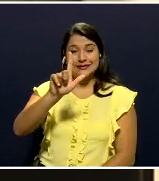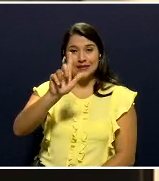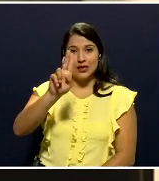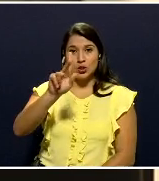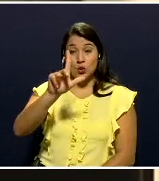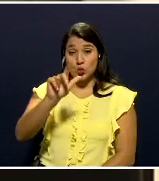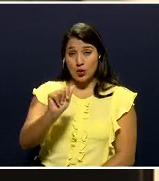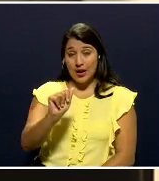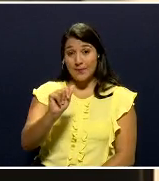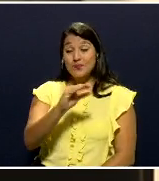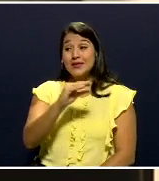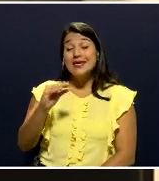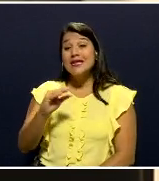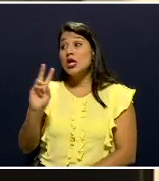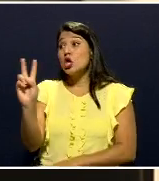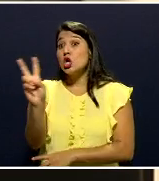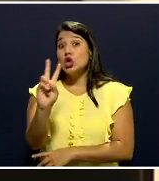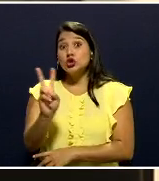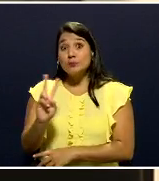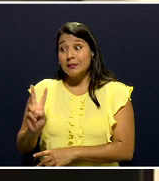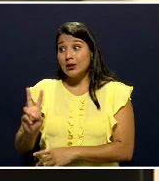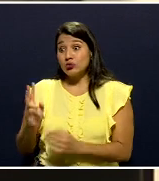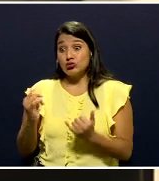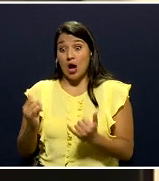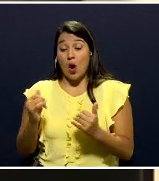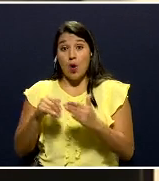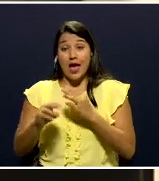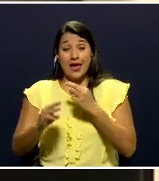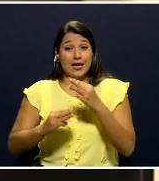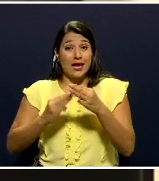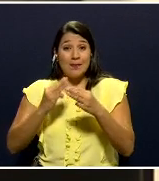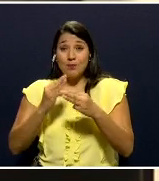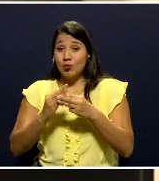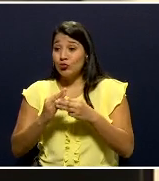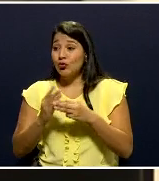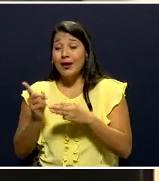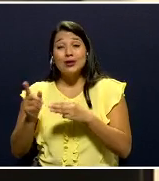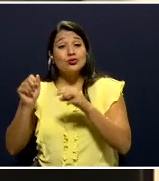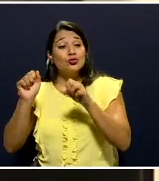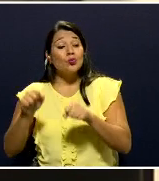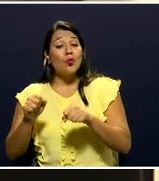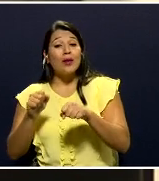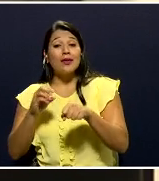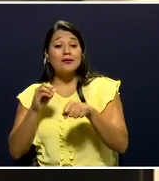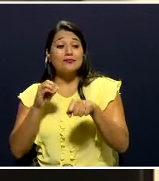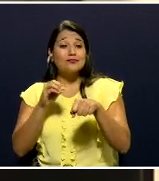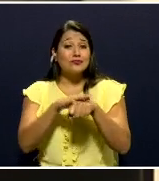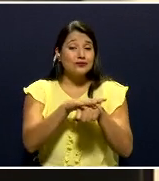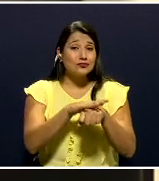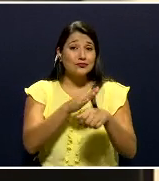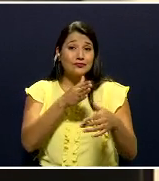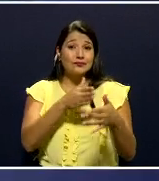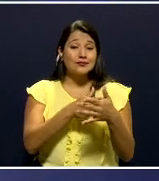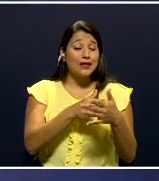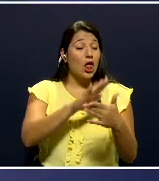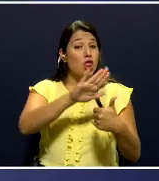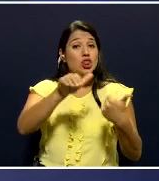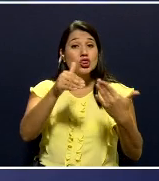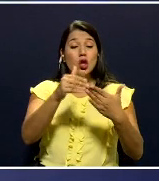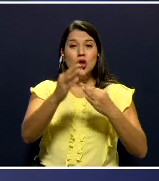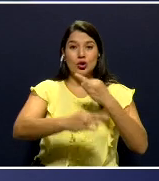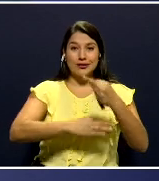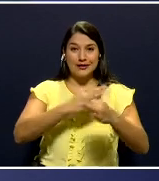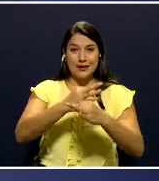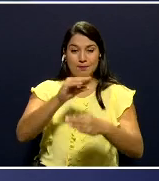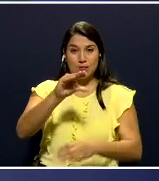en la naturaleza, prácticamente de poder infectar todos los tipos de células que nos encontremos en la naturaleza. Es